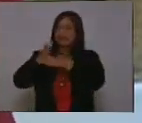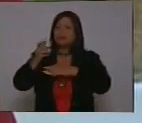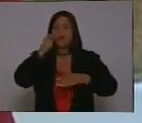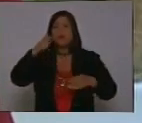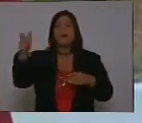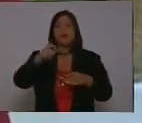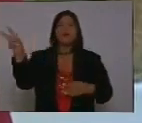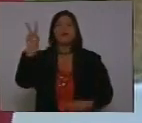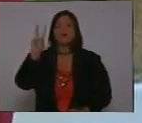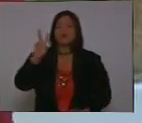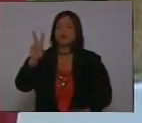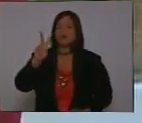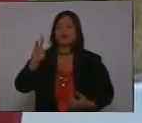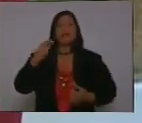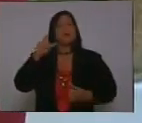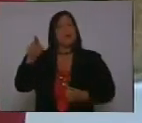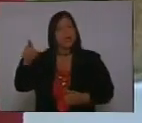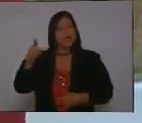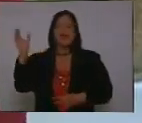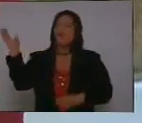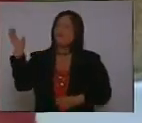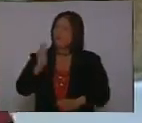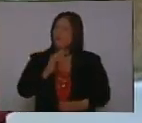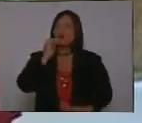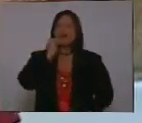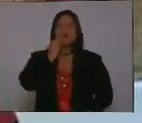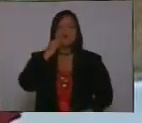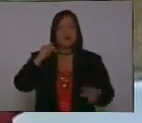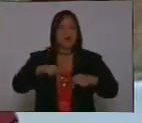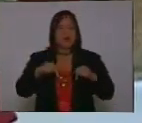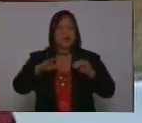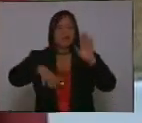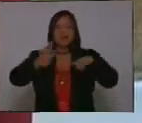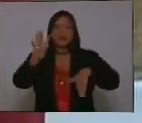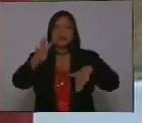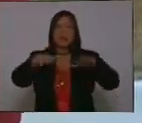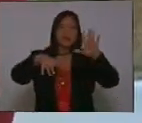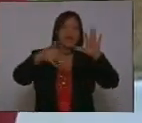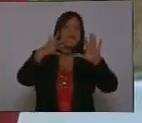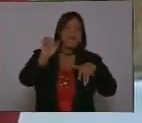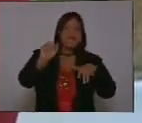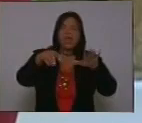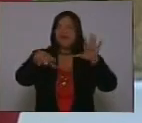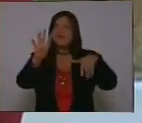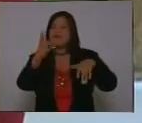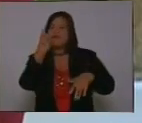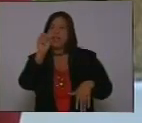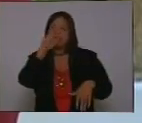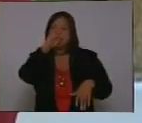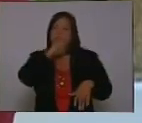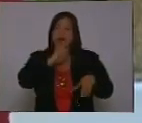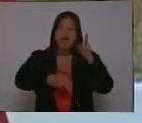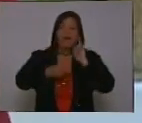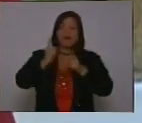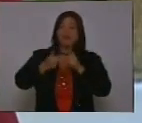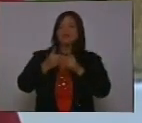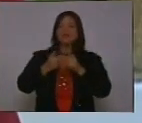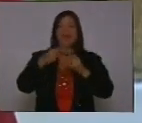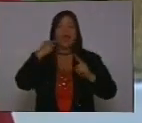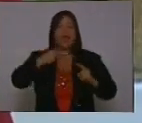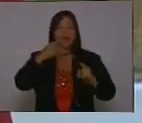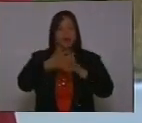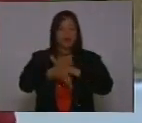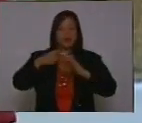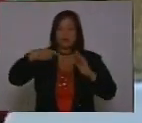pueblo venezolano, porque es a eso que vino esta juventud que hoy tiene 19, 20 años, a hablar sobre